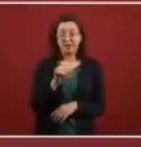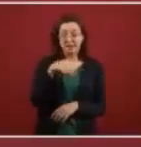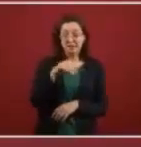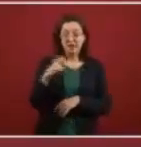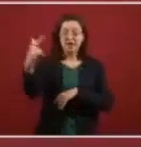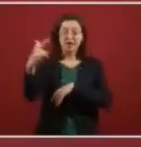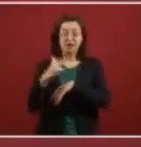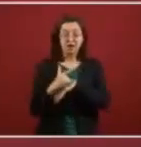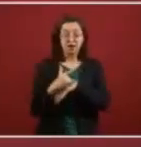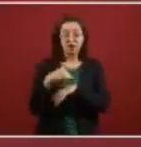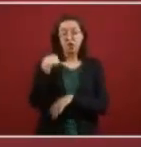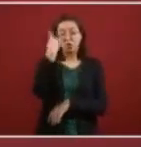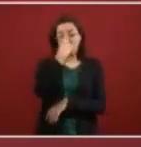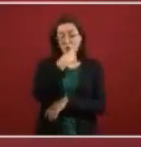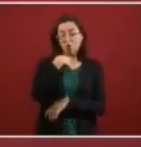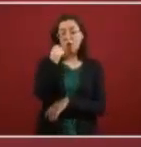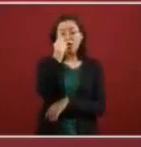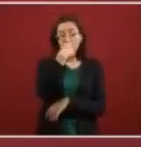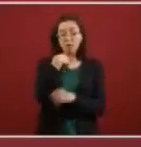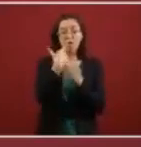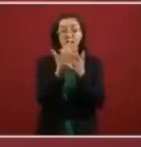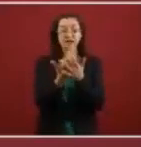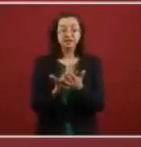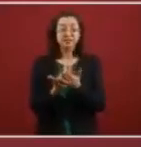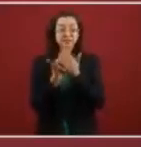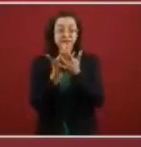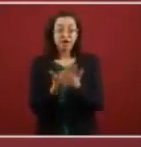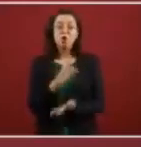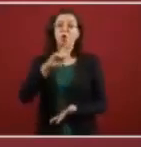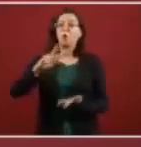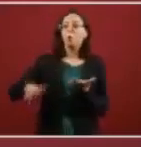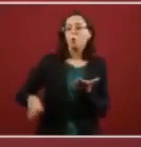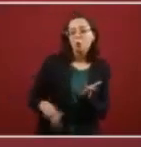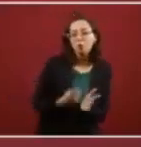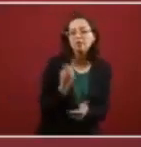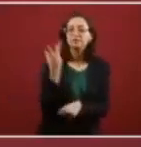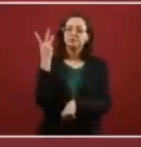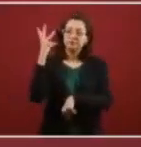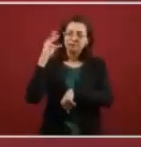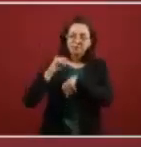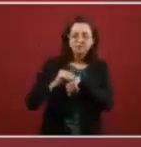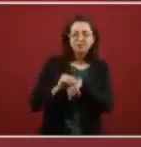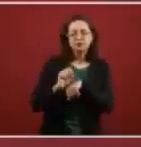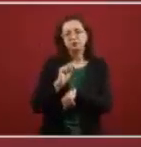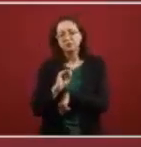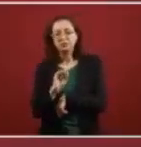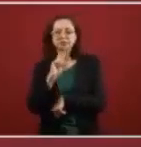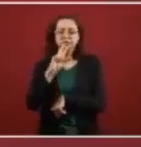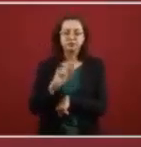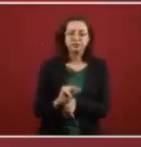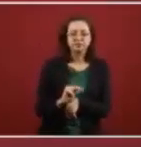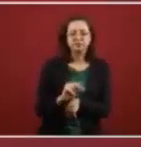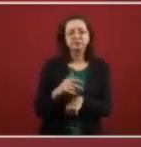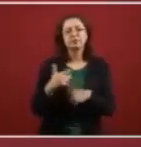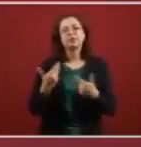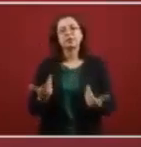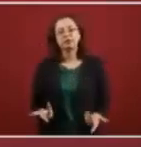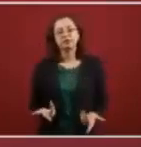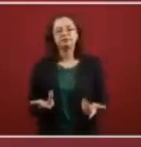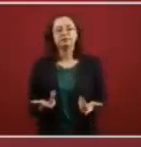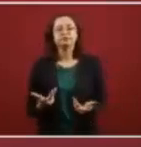varias horas para poder conseguir la autorización que finalmente con la valiosa intervención de nuestra